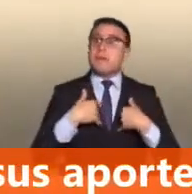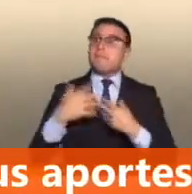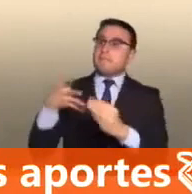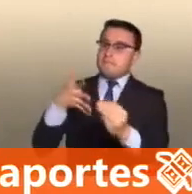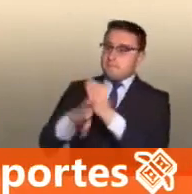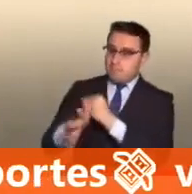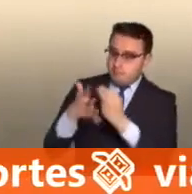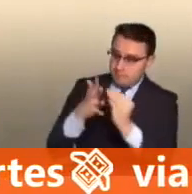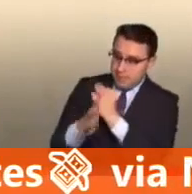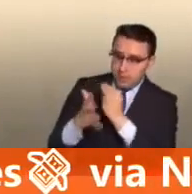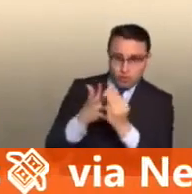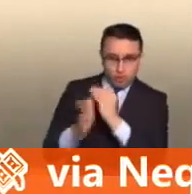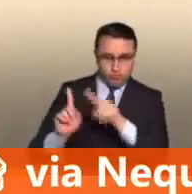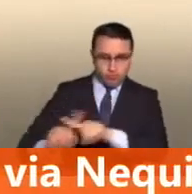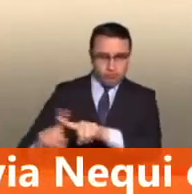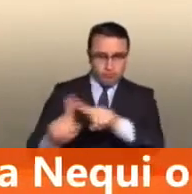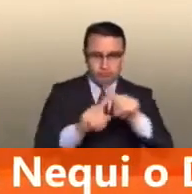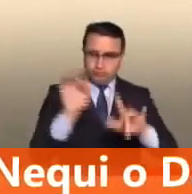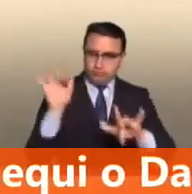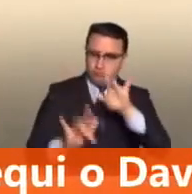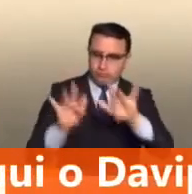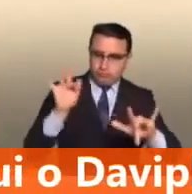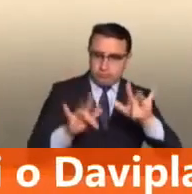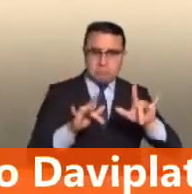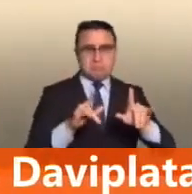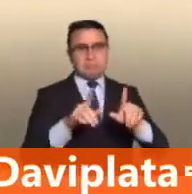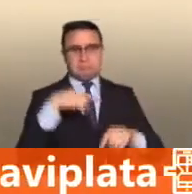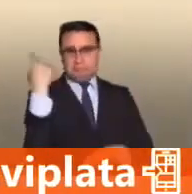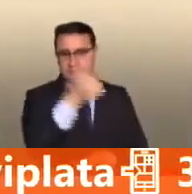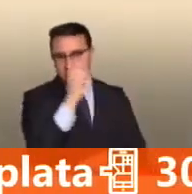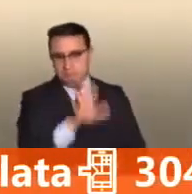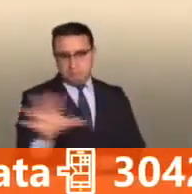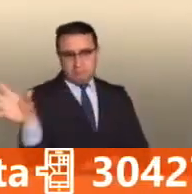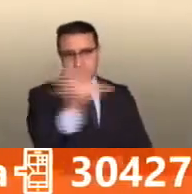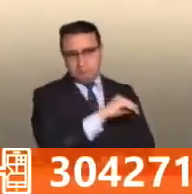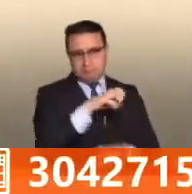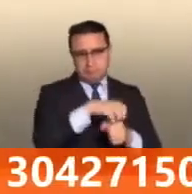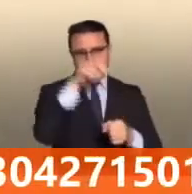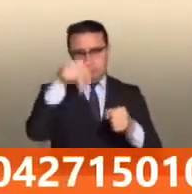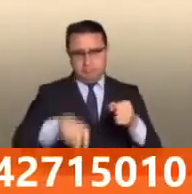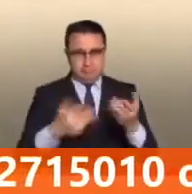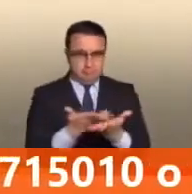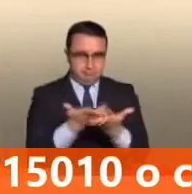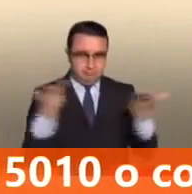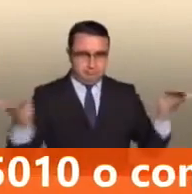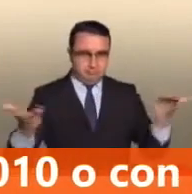de comunicación presentes y en general a toda la ciudadanía.